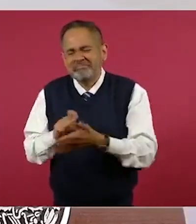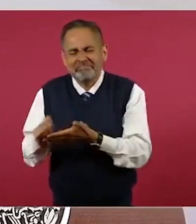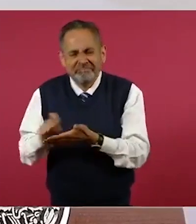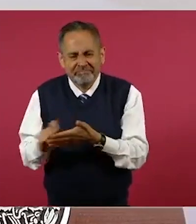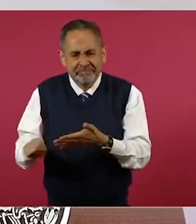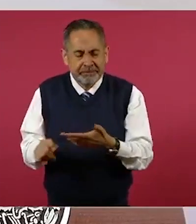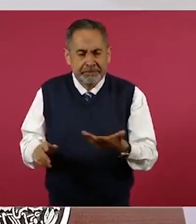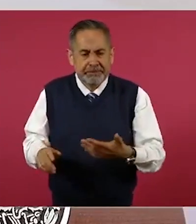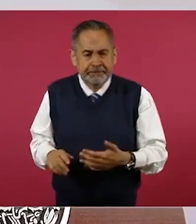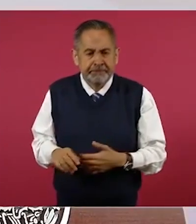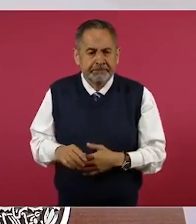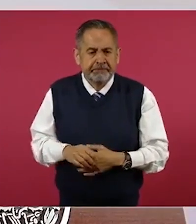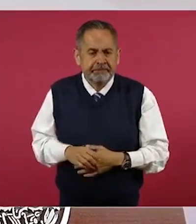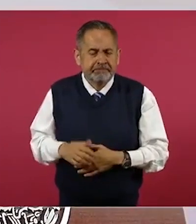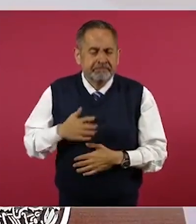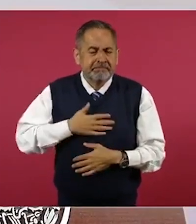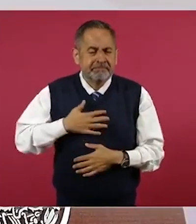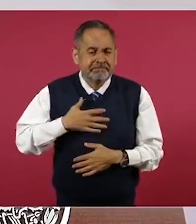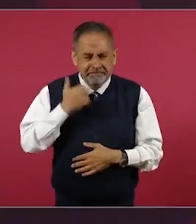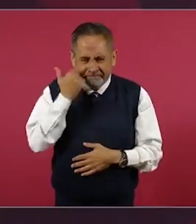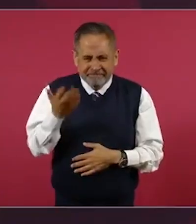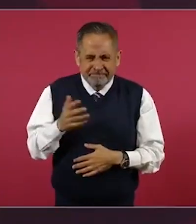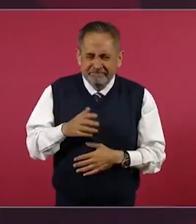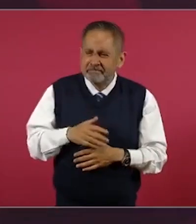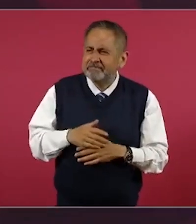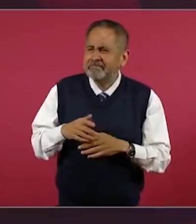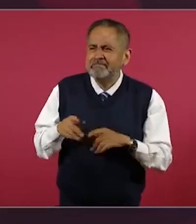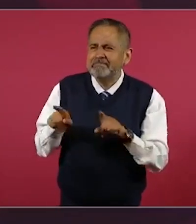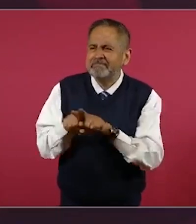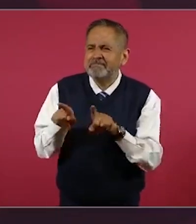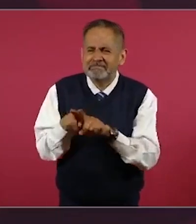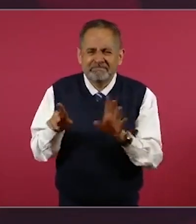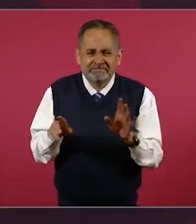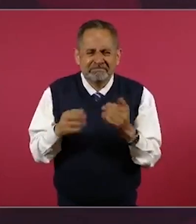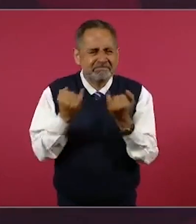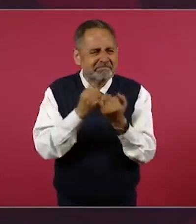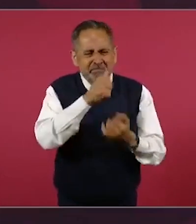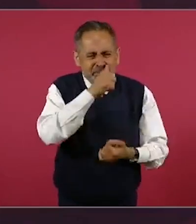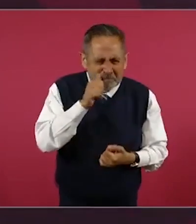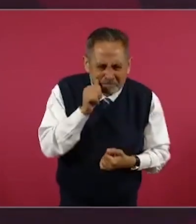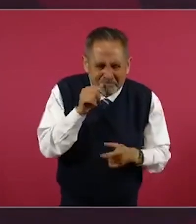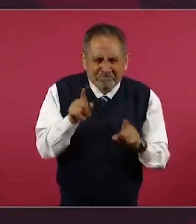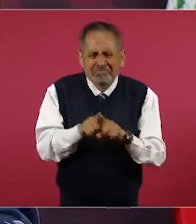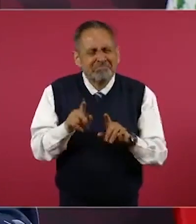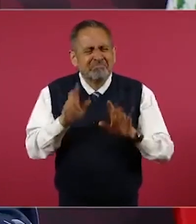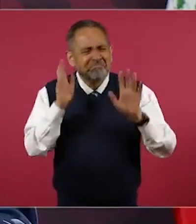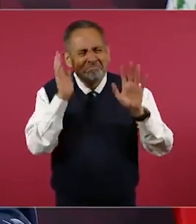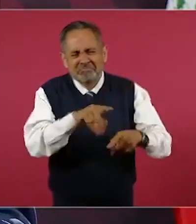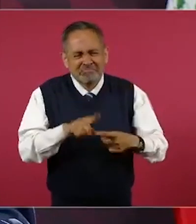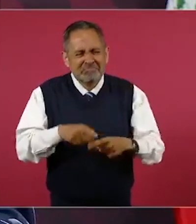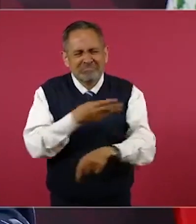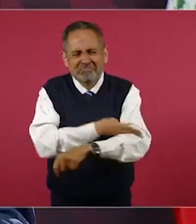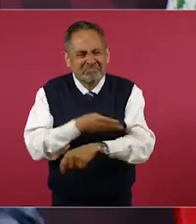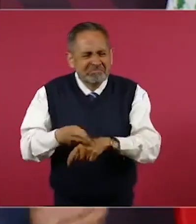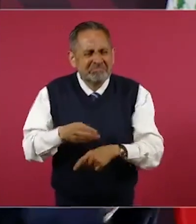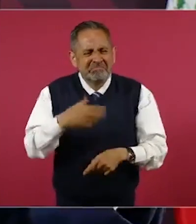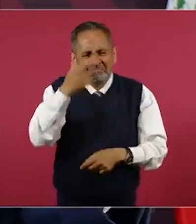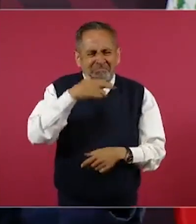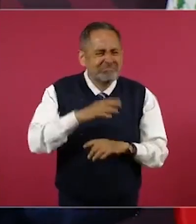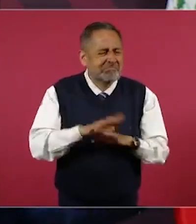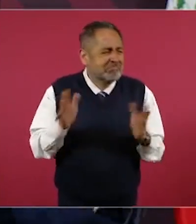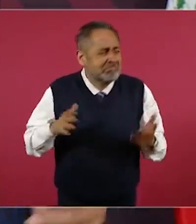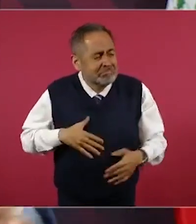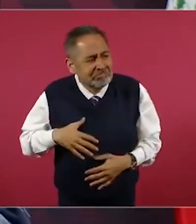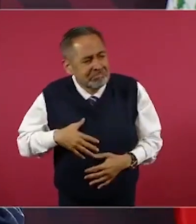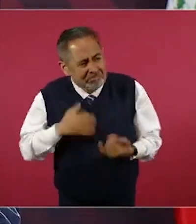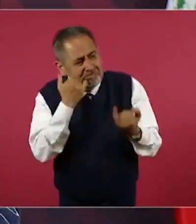que quería imitar ser como Juárez como como Cárdenas y que no había